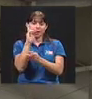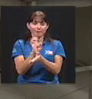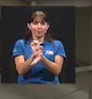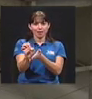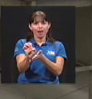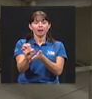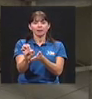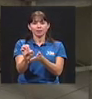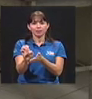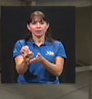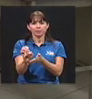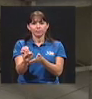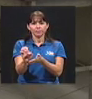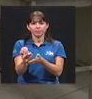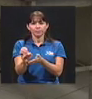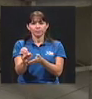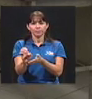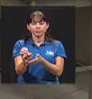evitar